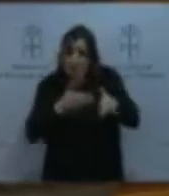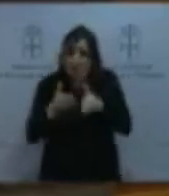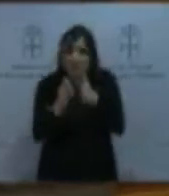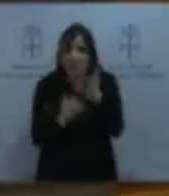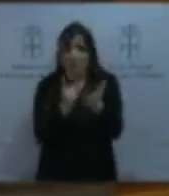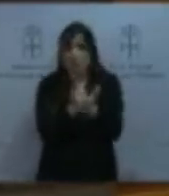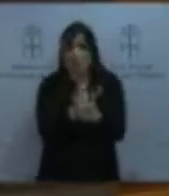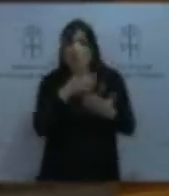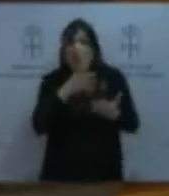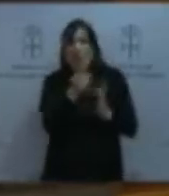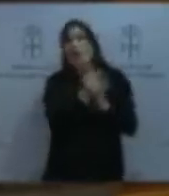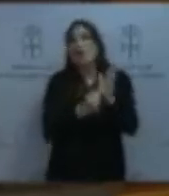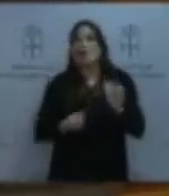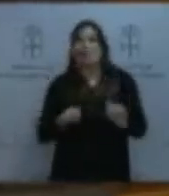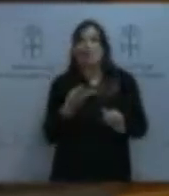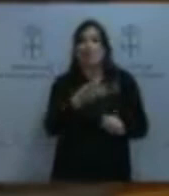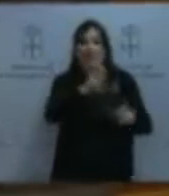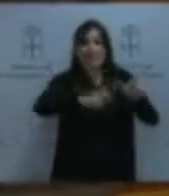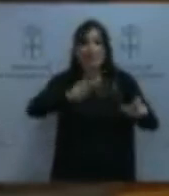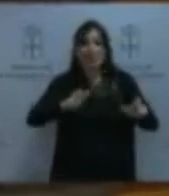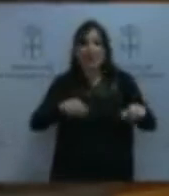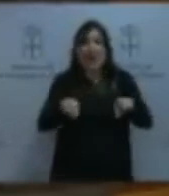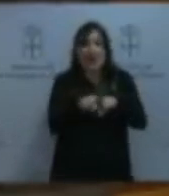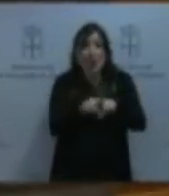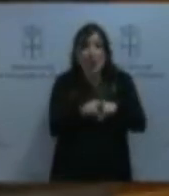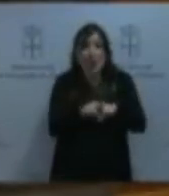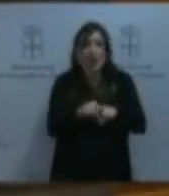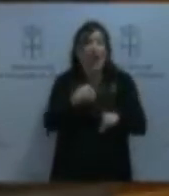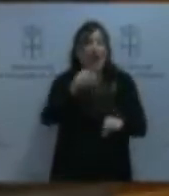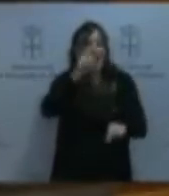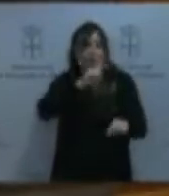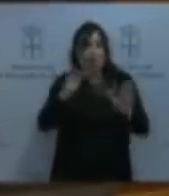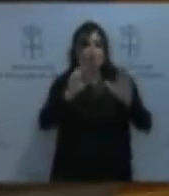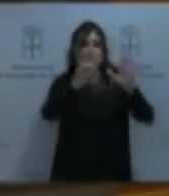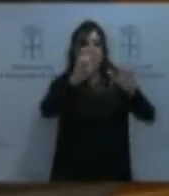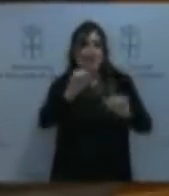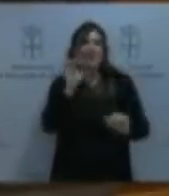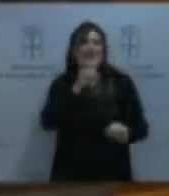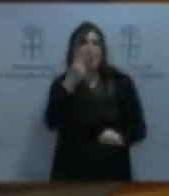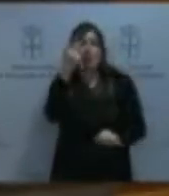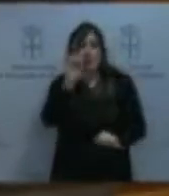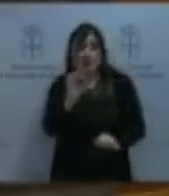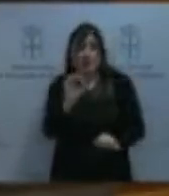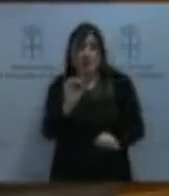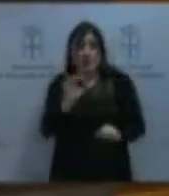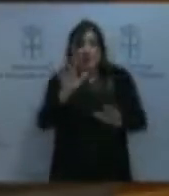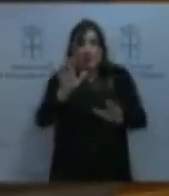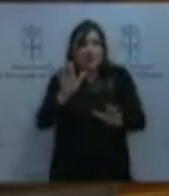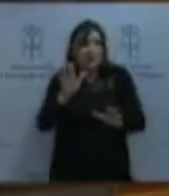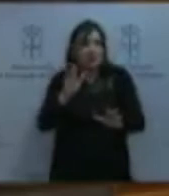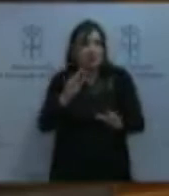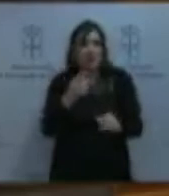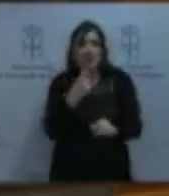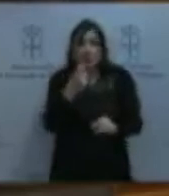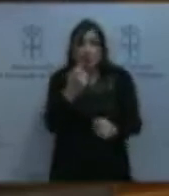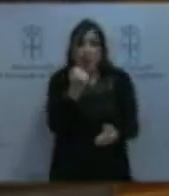del siglo XX. Pero es que bebemos de los mitos económicos de otra etapa, porque no tiene nada que ver un crecimiento